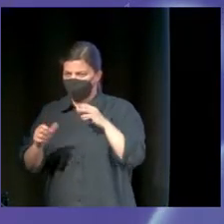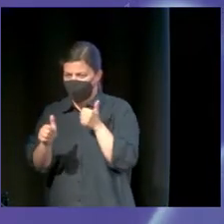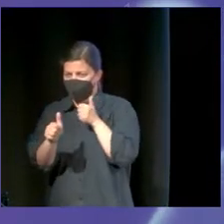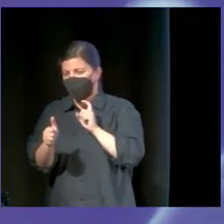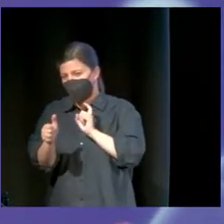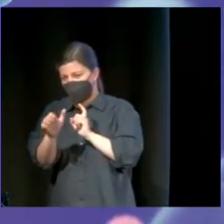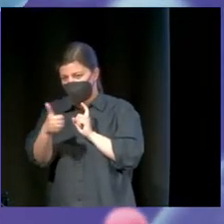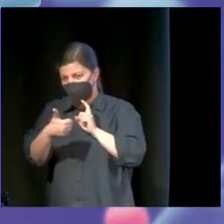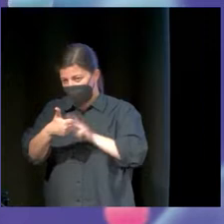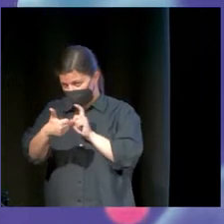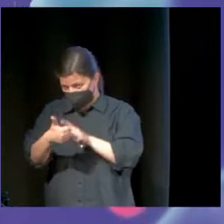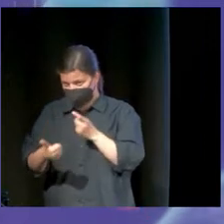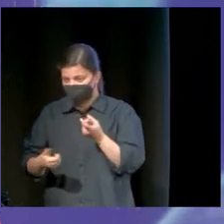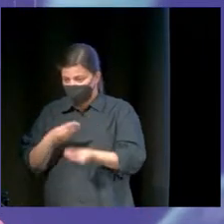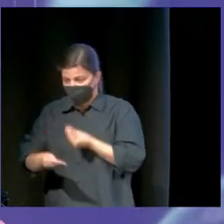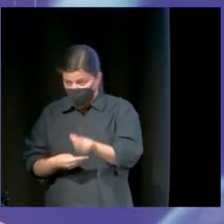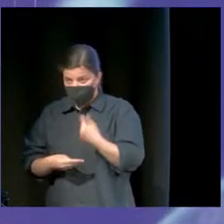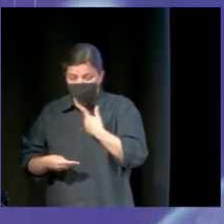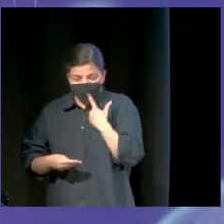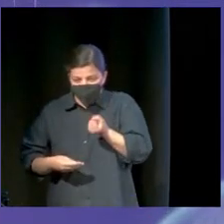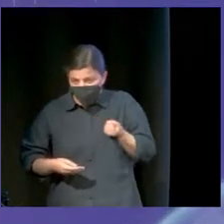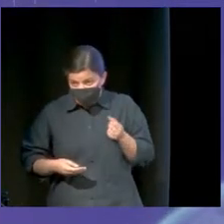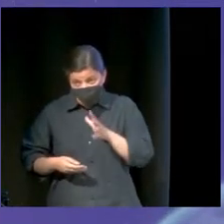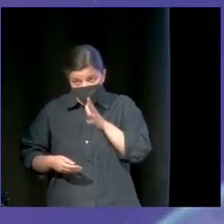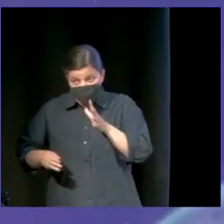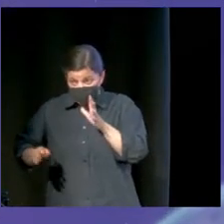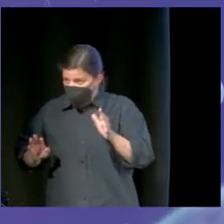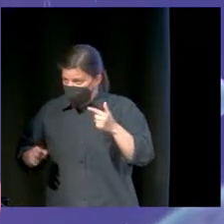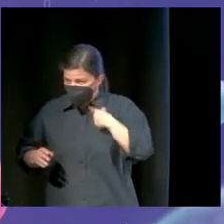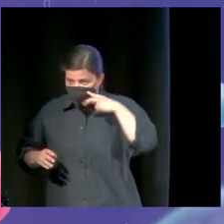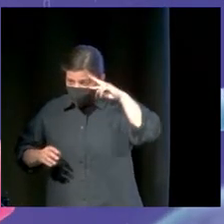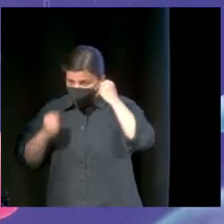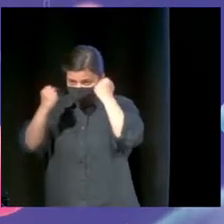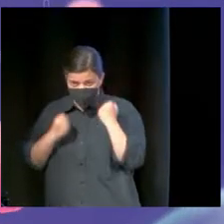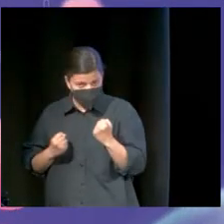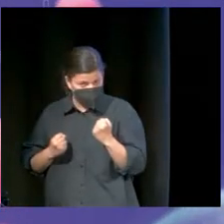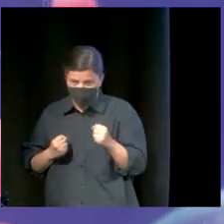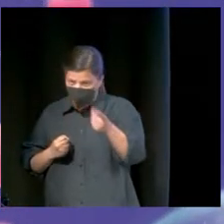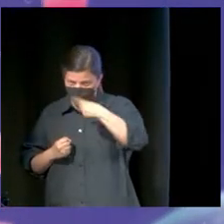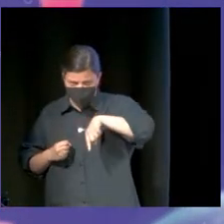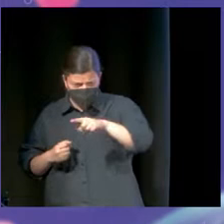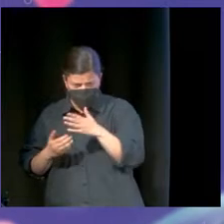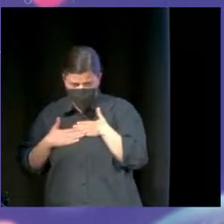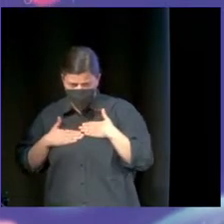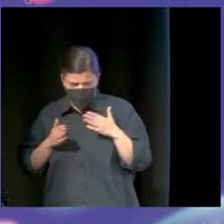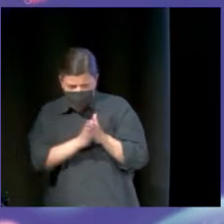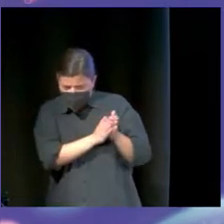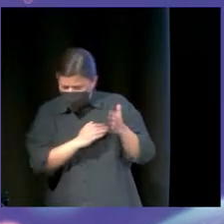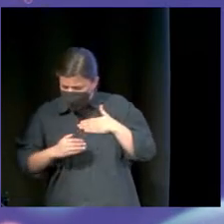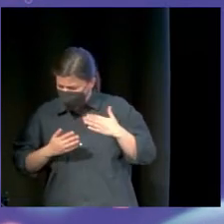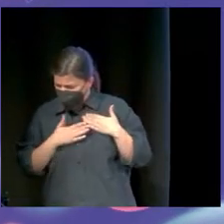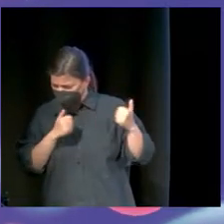esto evidentemente yo aquí me voy a callar porque no soy para nada experta y aquí me ganan cualquiera de mis compañeros